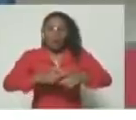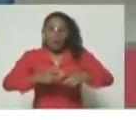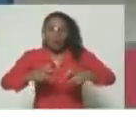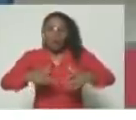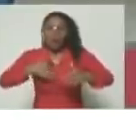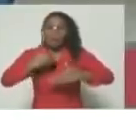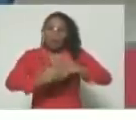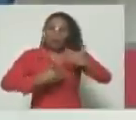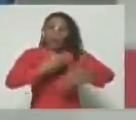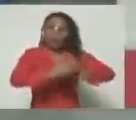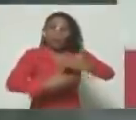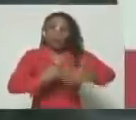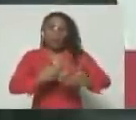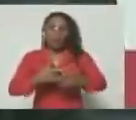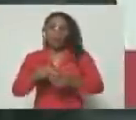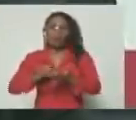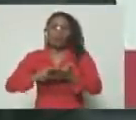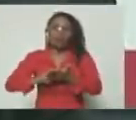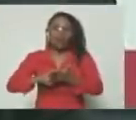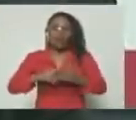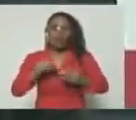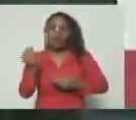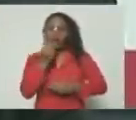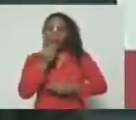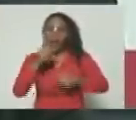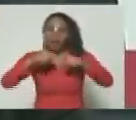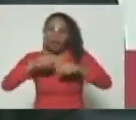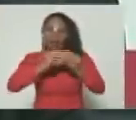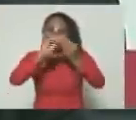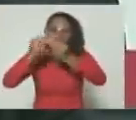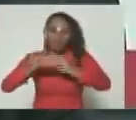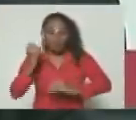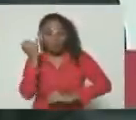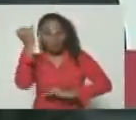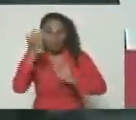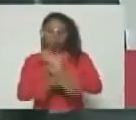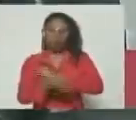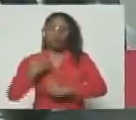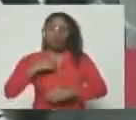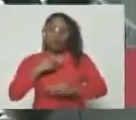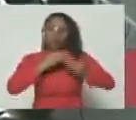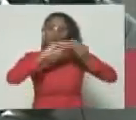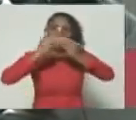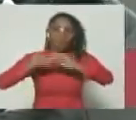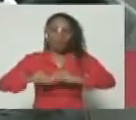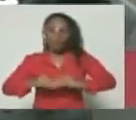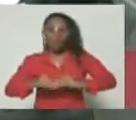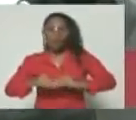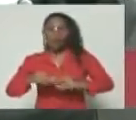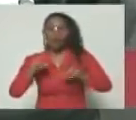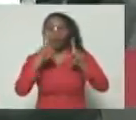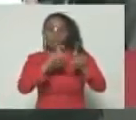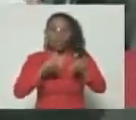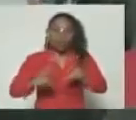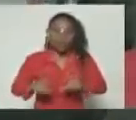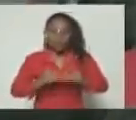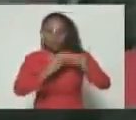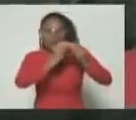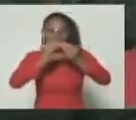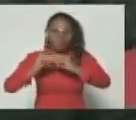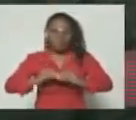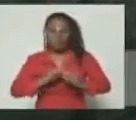hay que recuperar y producir la comida en Venezuela. Ay, Dios mío, la estamos produciendo. Los productores del campo están